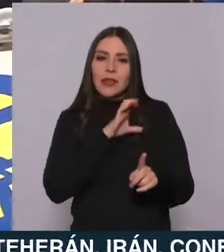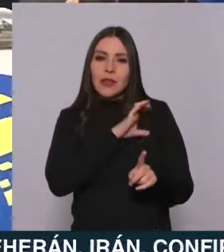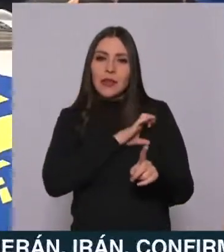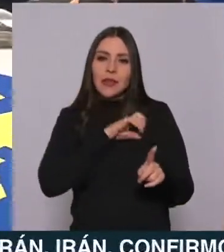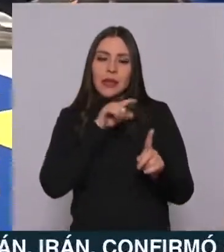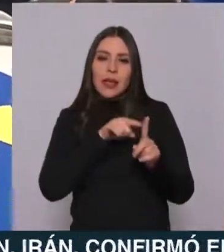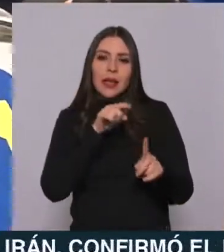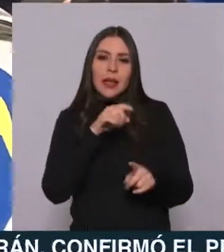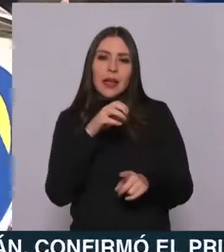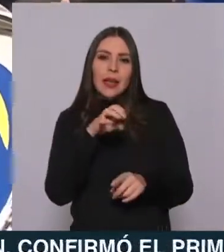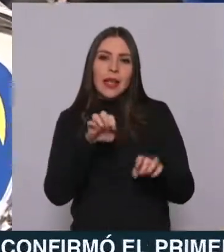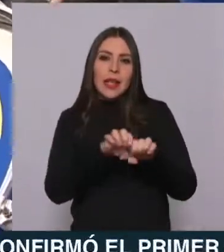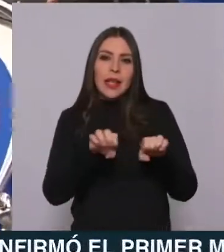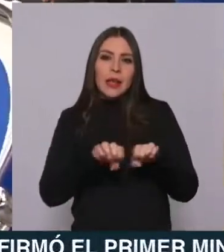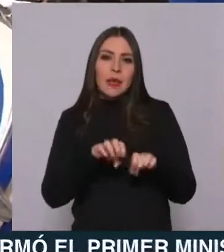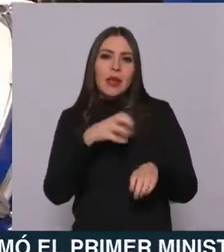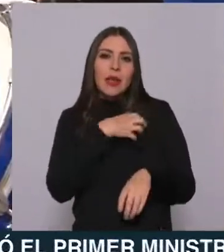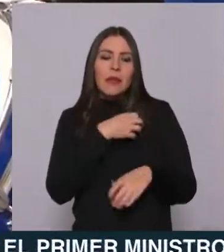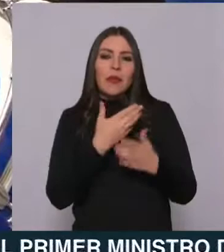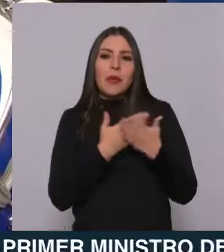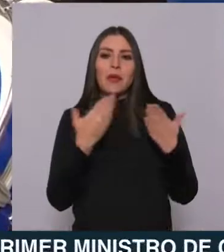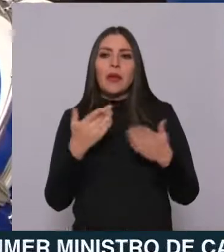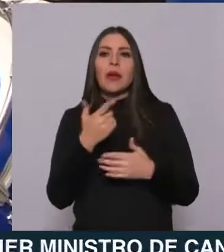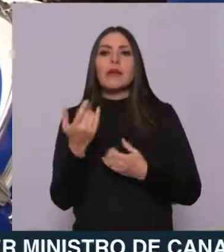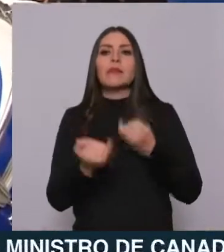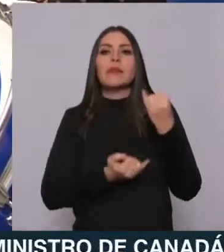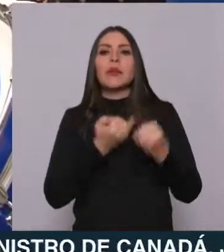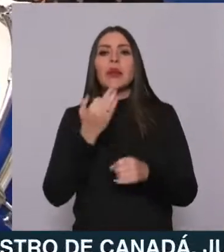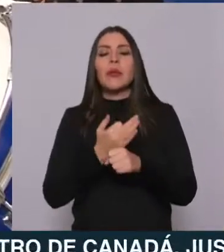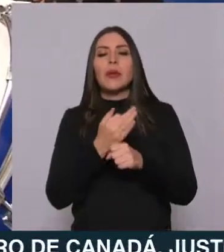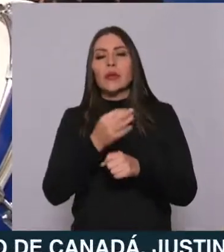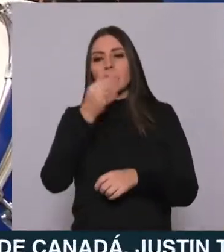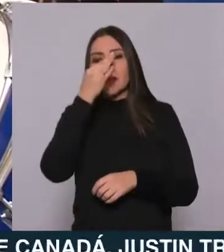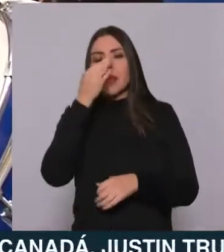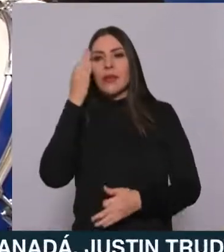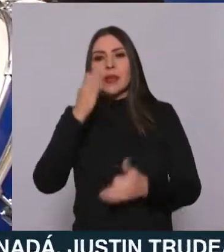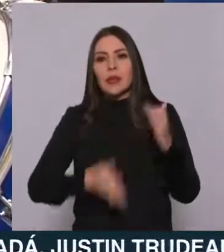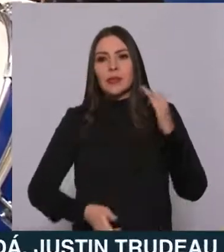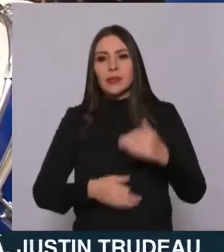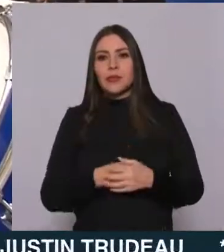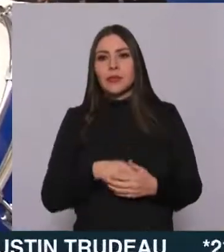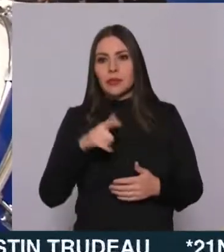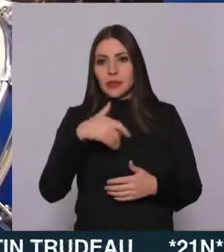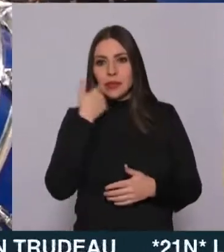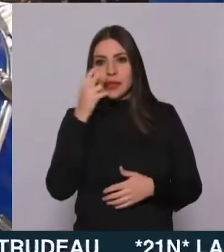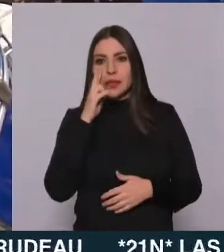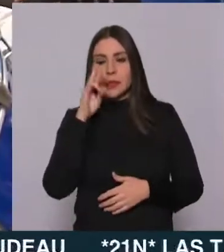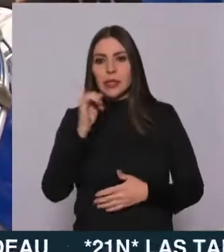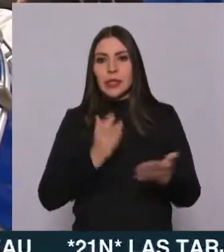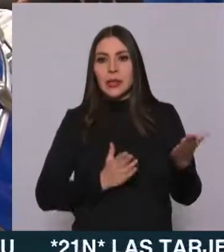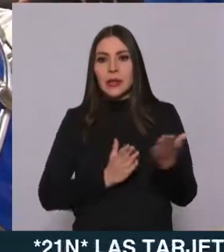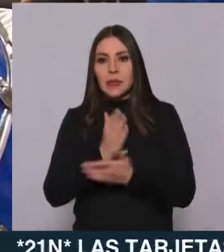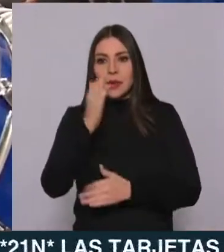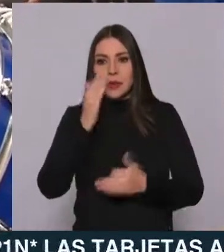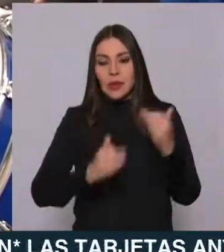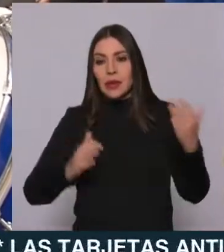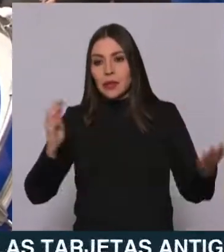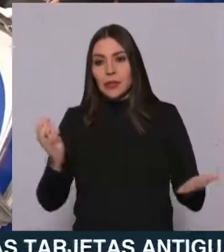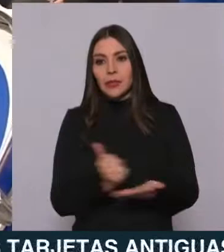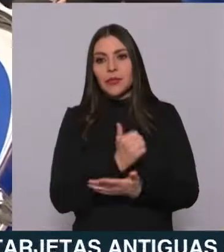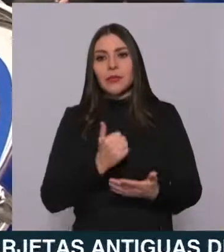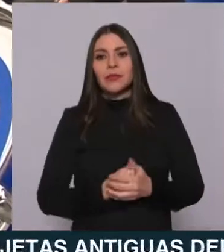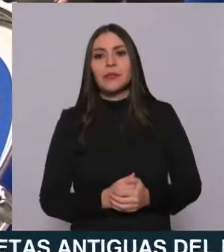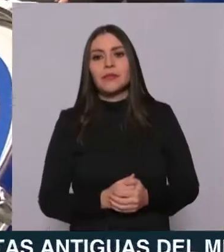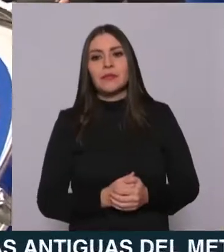está qué trabajo ha hecho que está llegando a las finales. Oye, ¿te gustaría verlo de nuevo en la gran final y ahora sí ser campeones? Pues